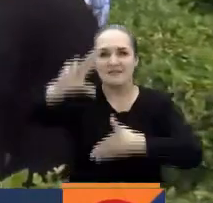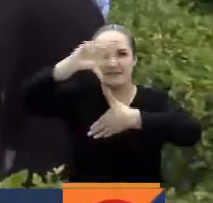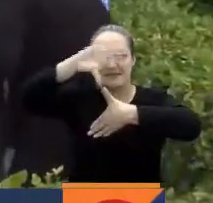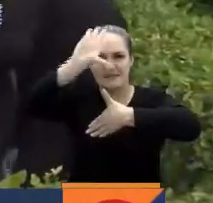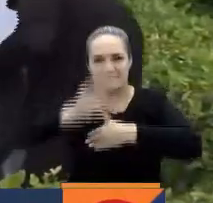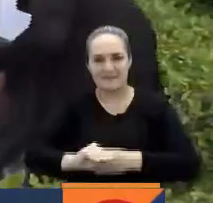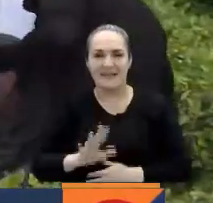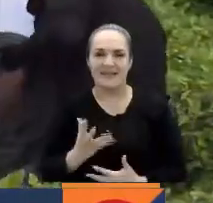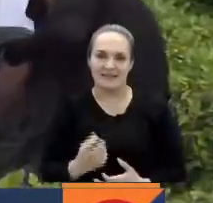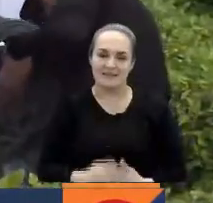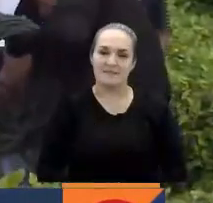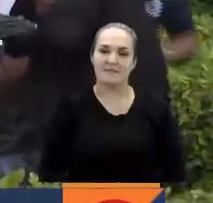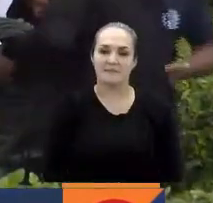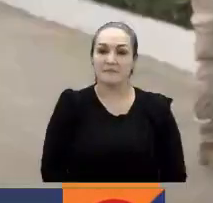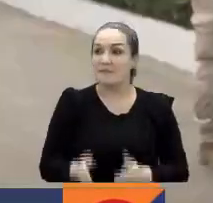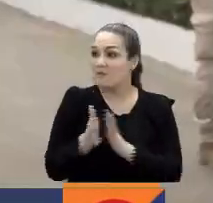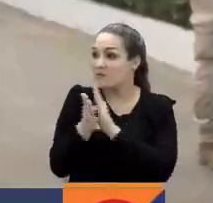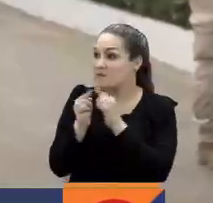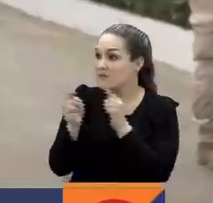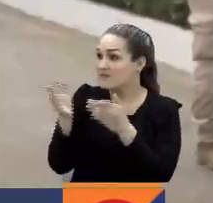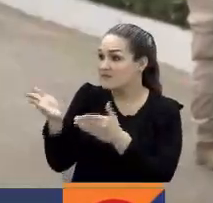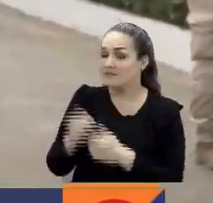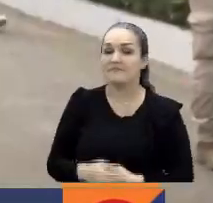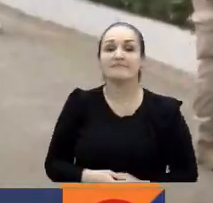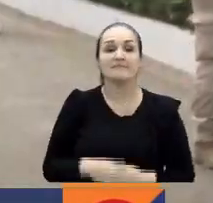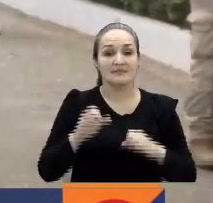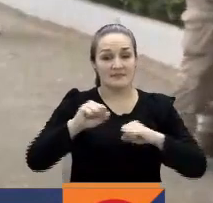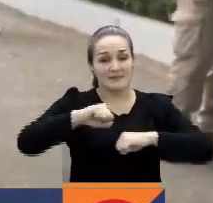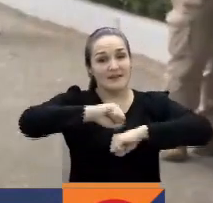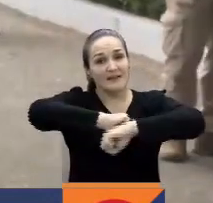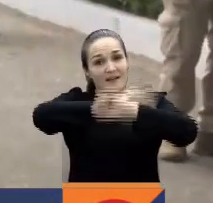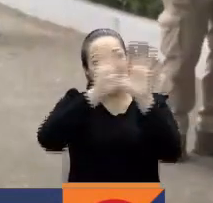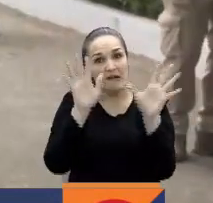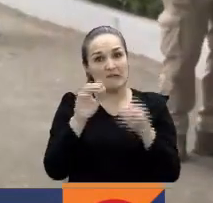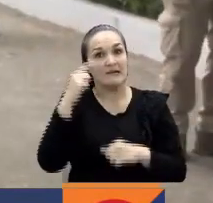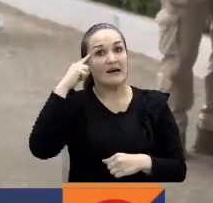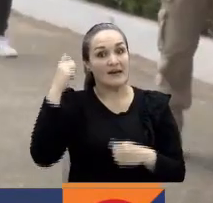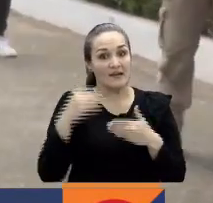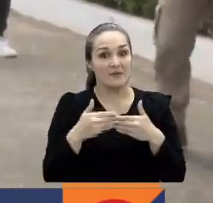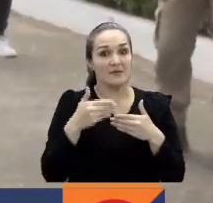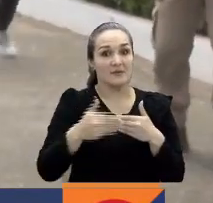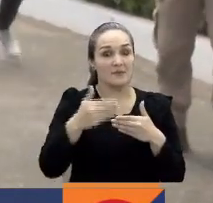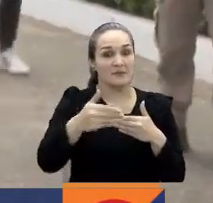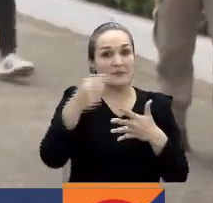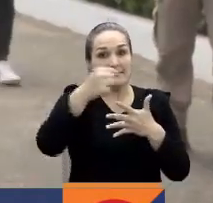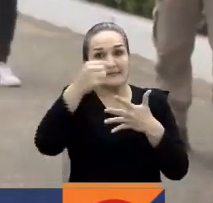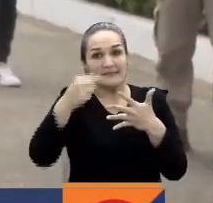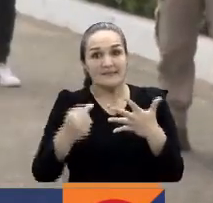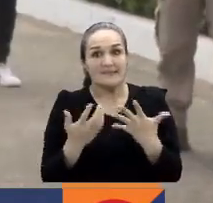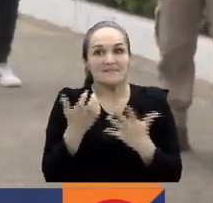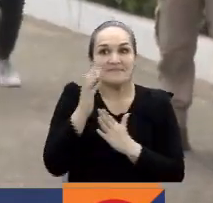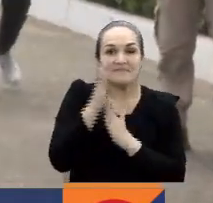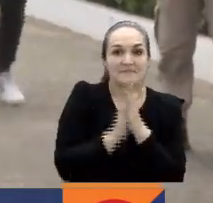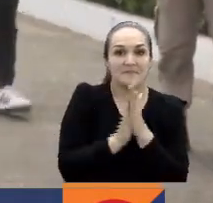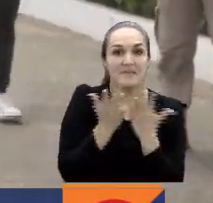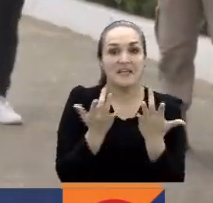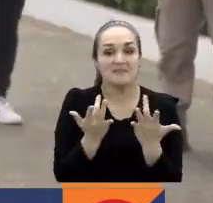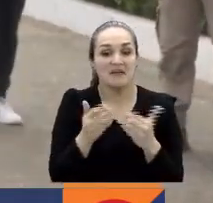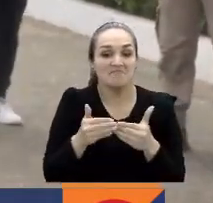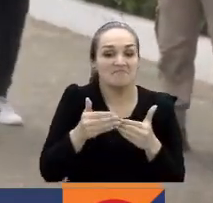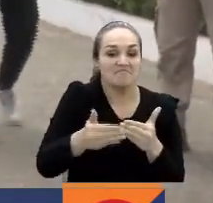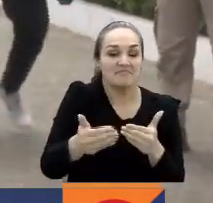Claro que sí, porque son muchos los retos, son que se esperan de la apertura de